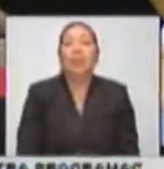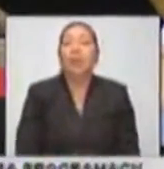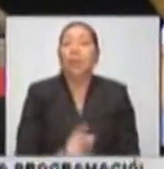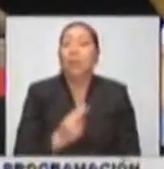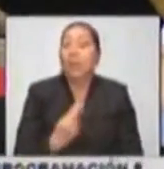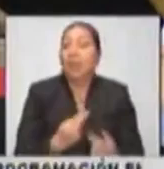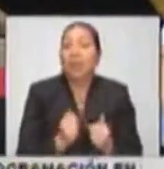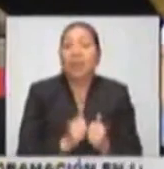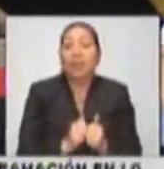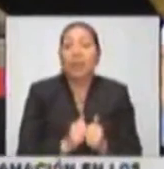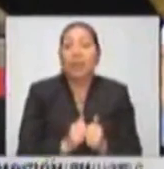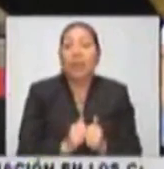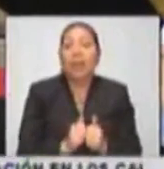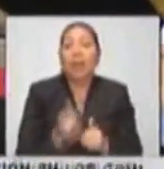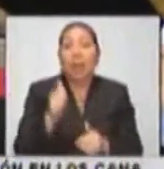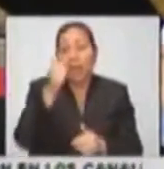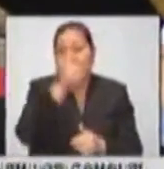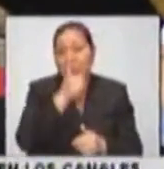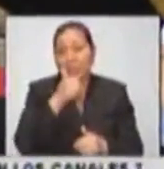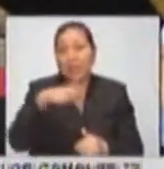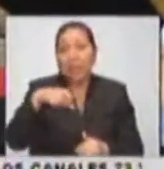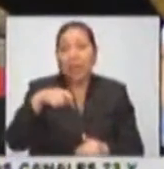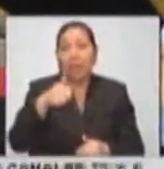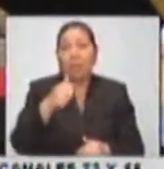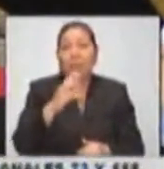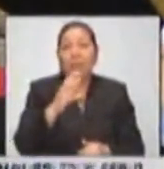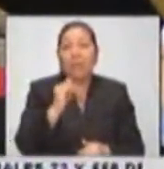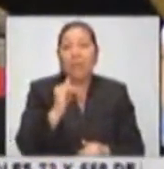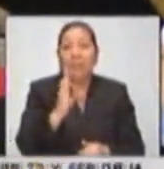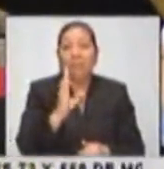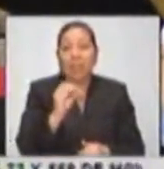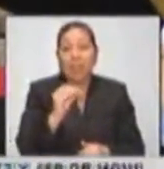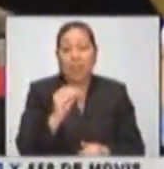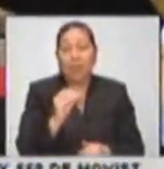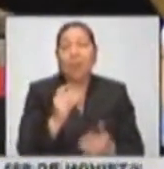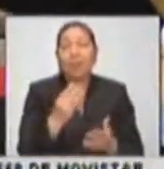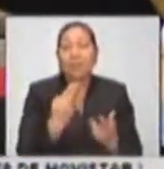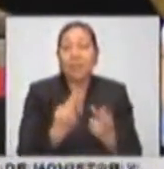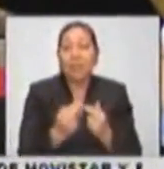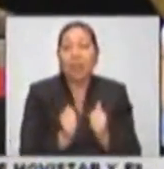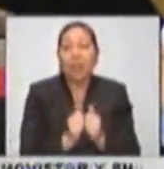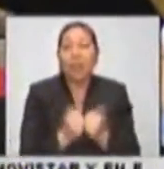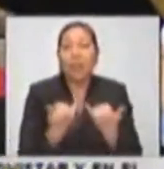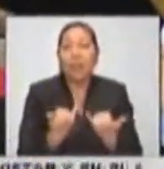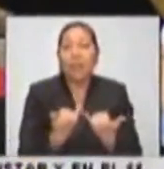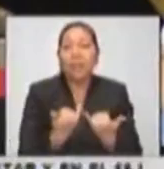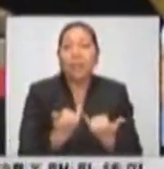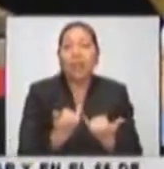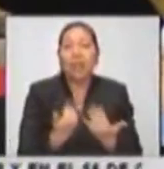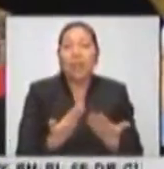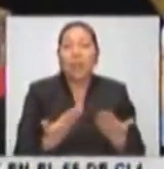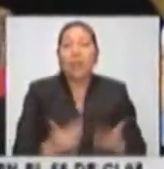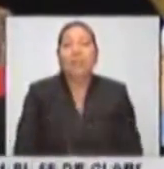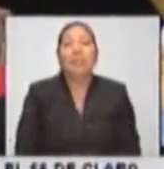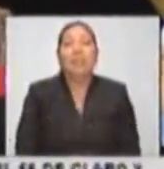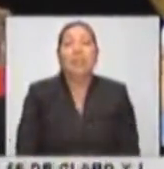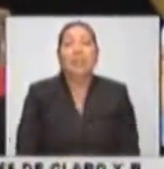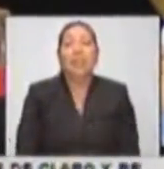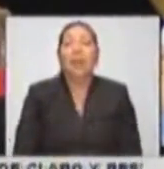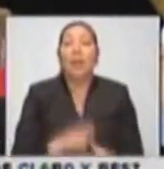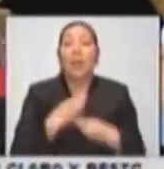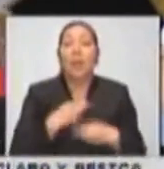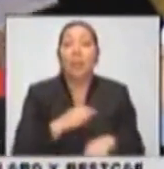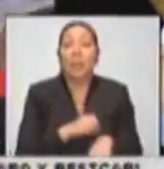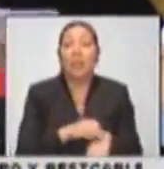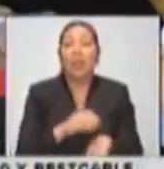nuestra relación en el Asia-Pacífico y varias cosas más, son temas que se relacionan con estos factores que los miembros